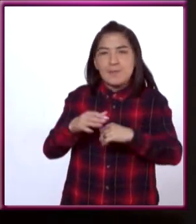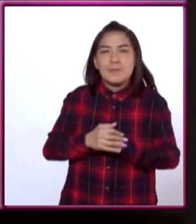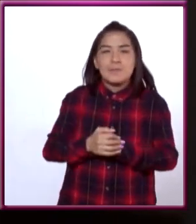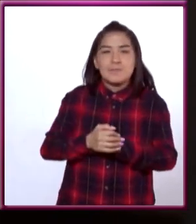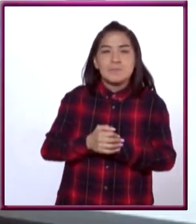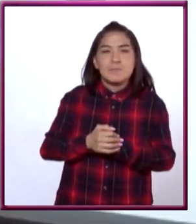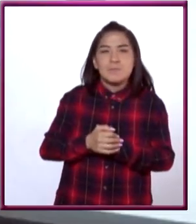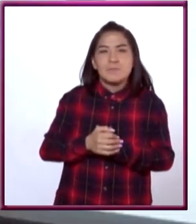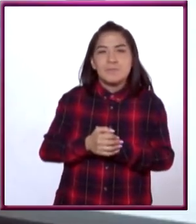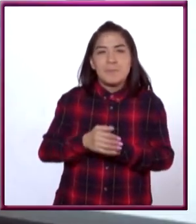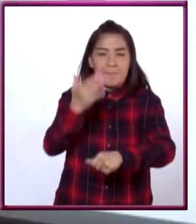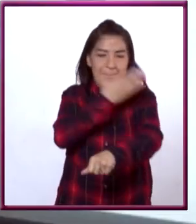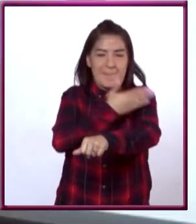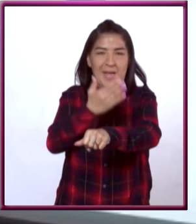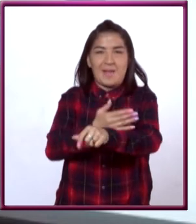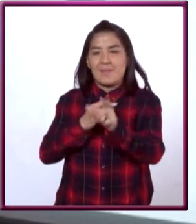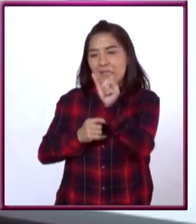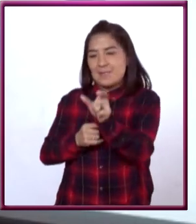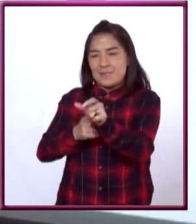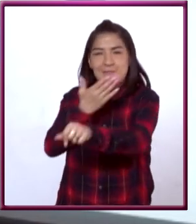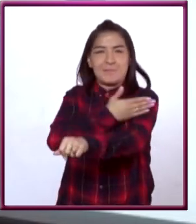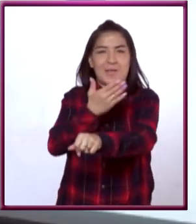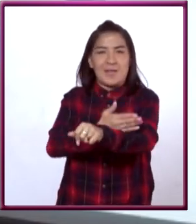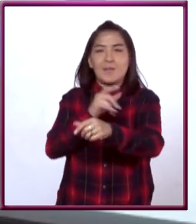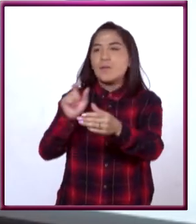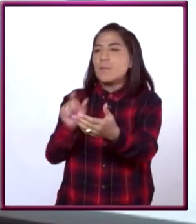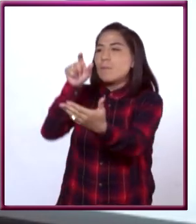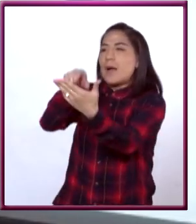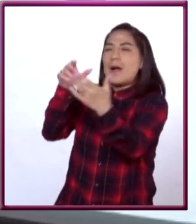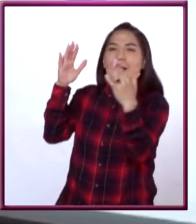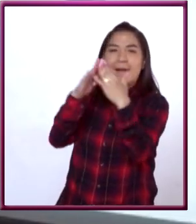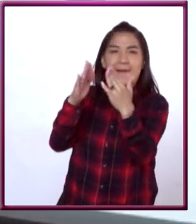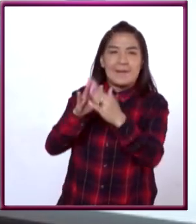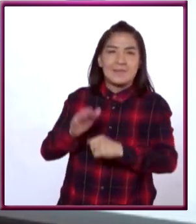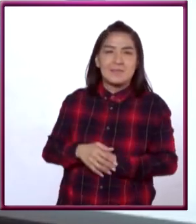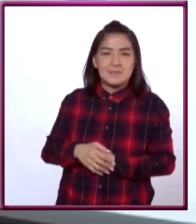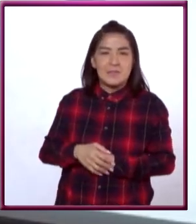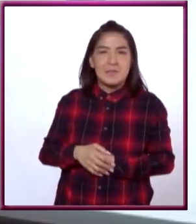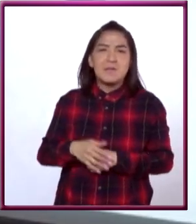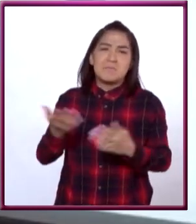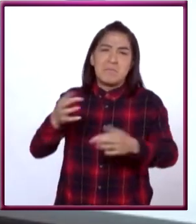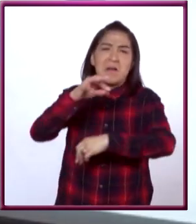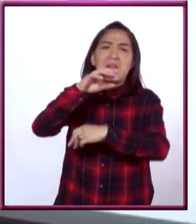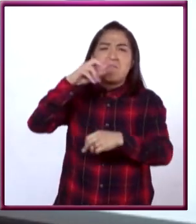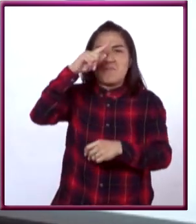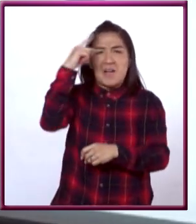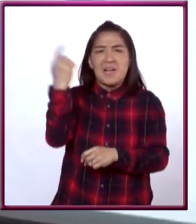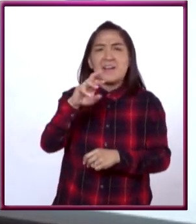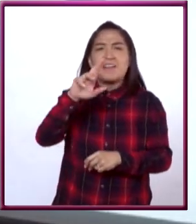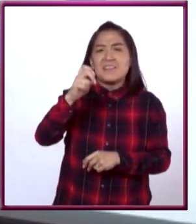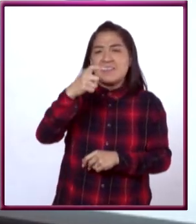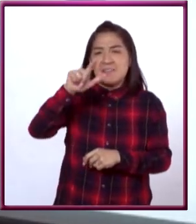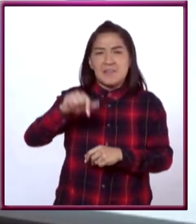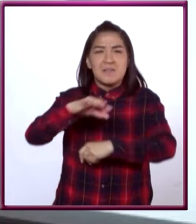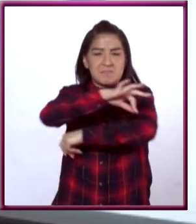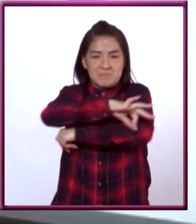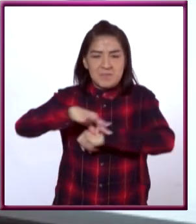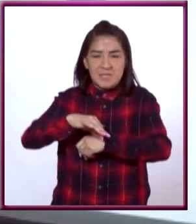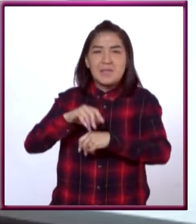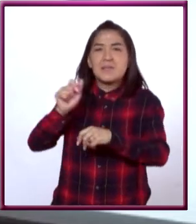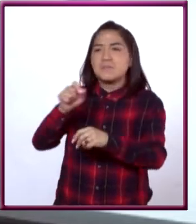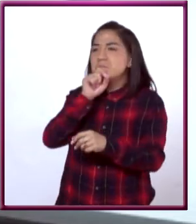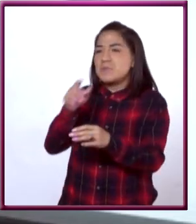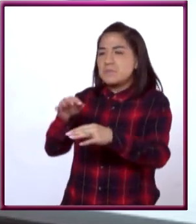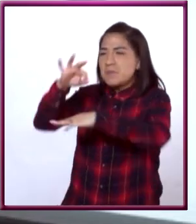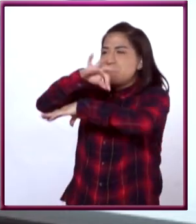cuánto mide un pedazo de madera que vas a poner en tu casa. Entonces puedes usar una regla donde la precisión con que